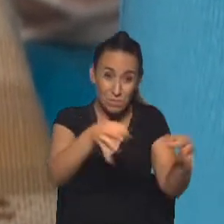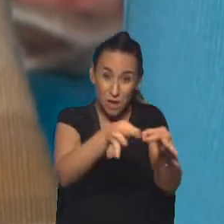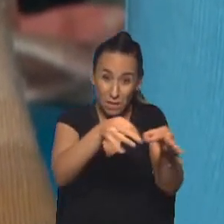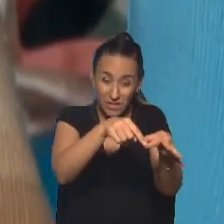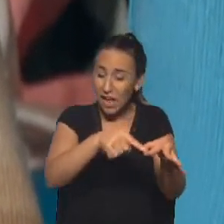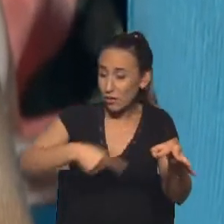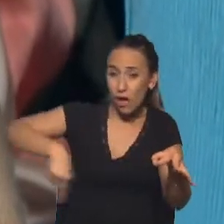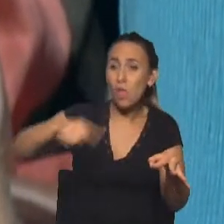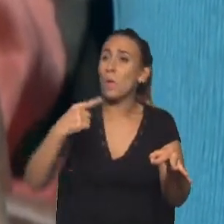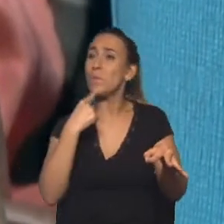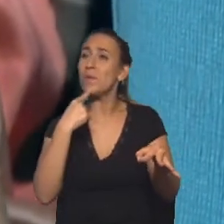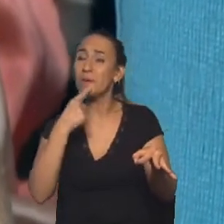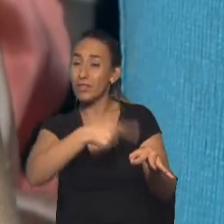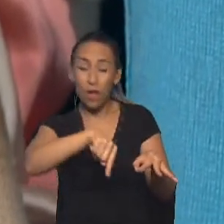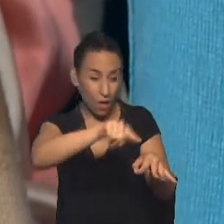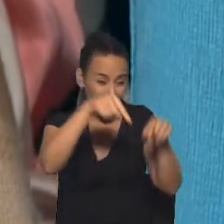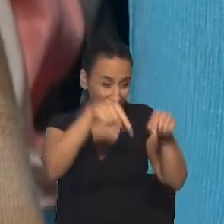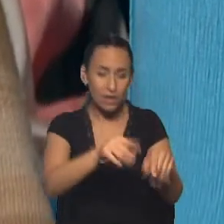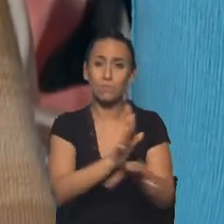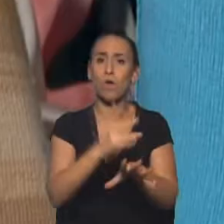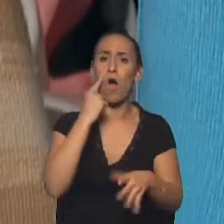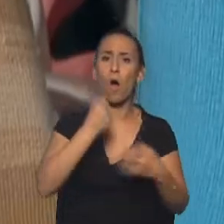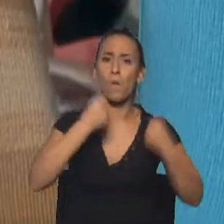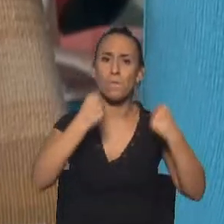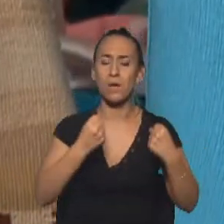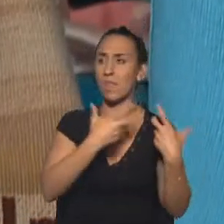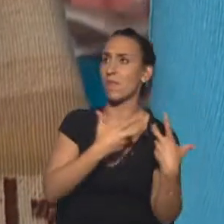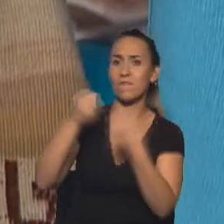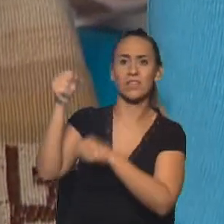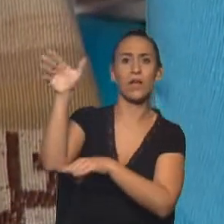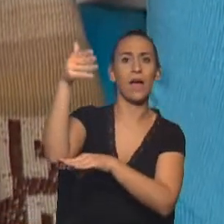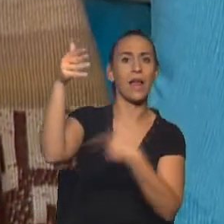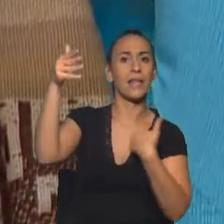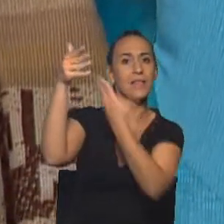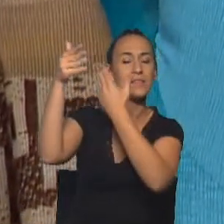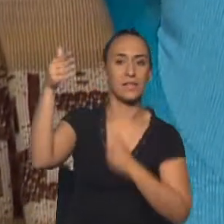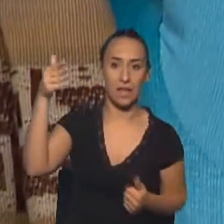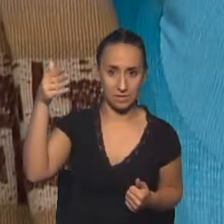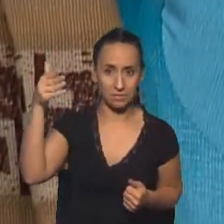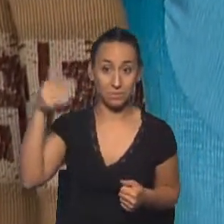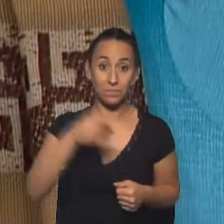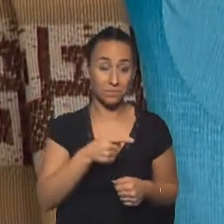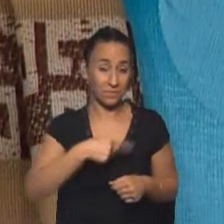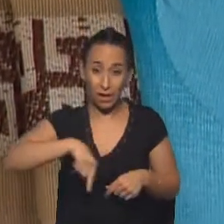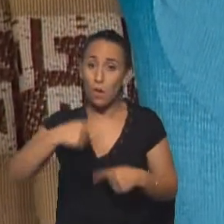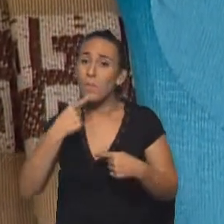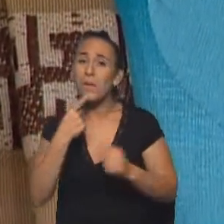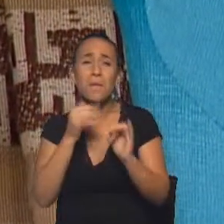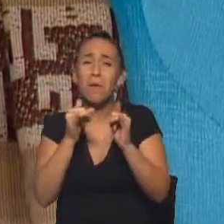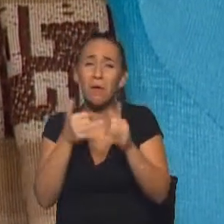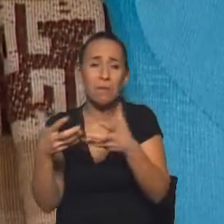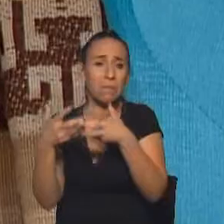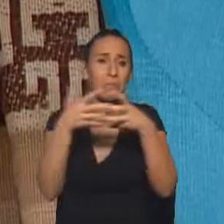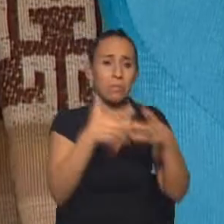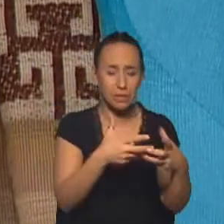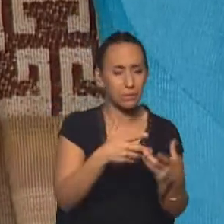bandera argentina. Anda, como dice la canción incluso de Porchetto. Fueron hombres. Ese poncho te lo dio tu hermano